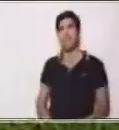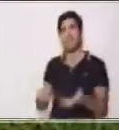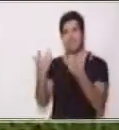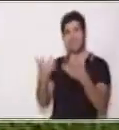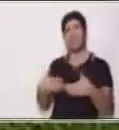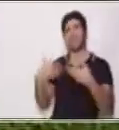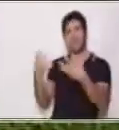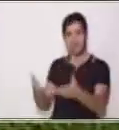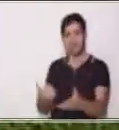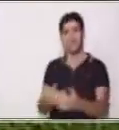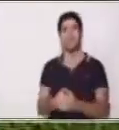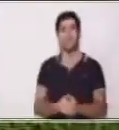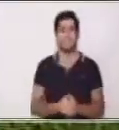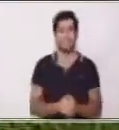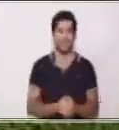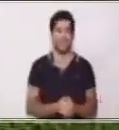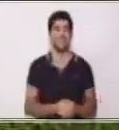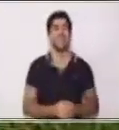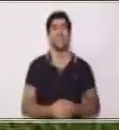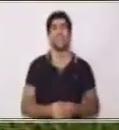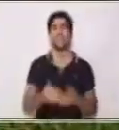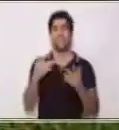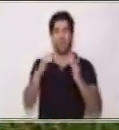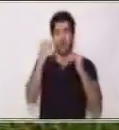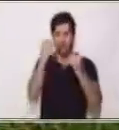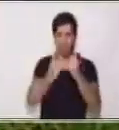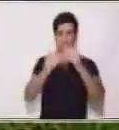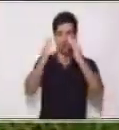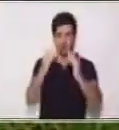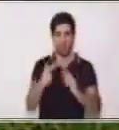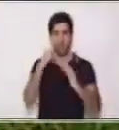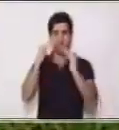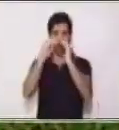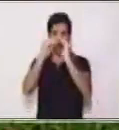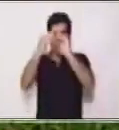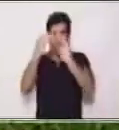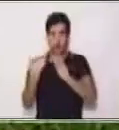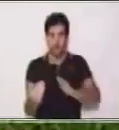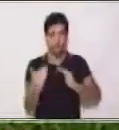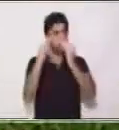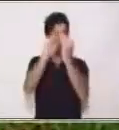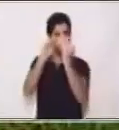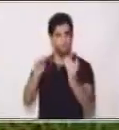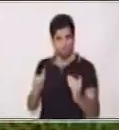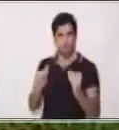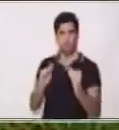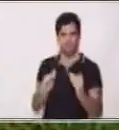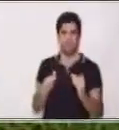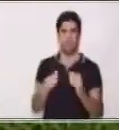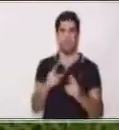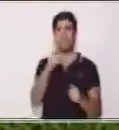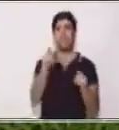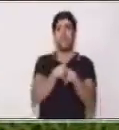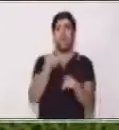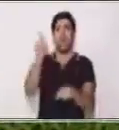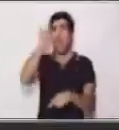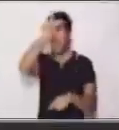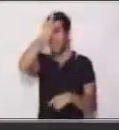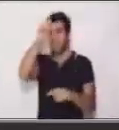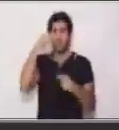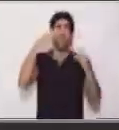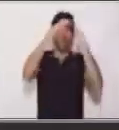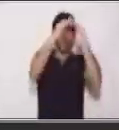Y por último, tenemos esta figura que es la pirámide. La pirámide, veamos